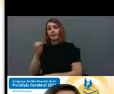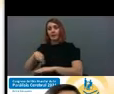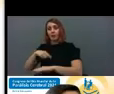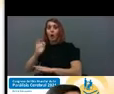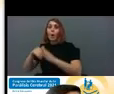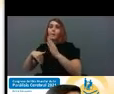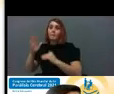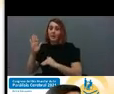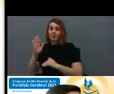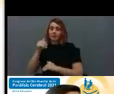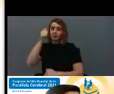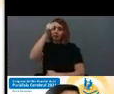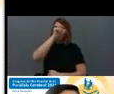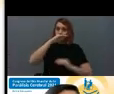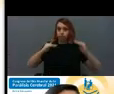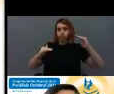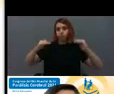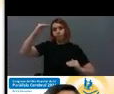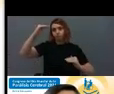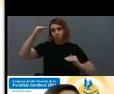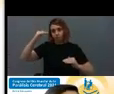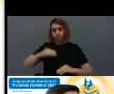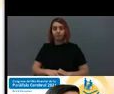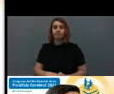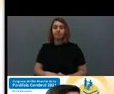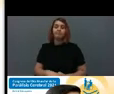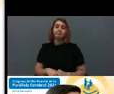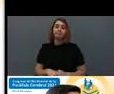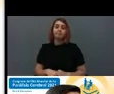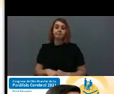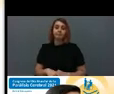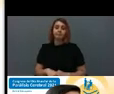que existe en la diferencia entre mujeres y hombres.